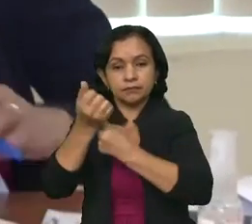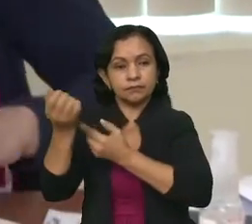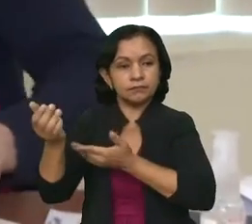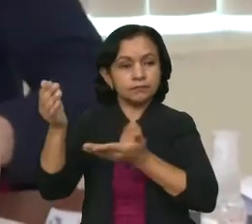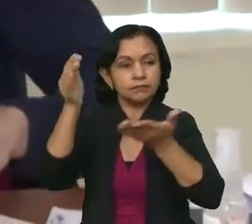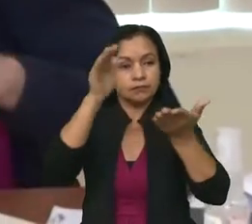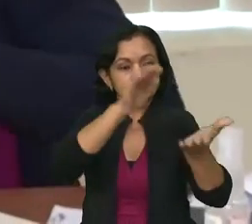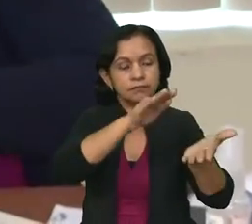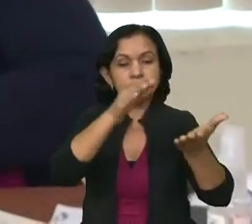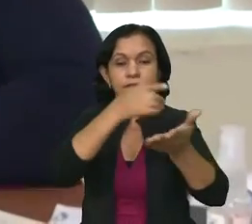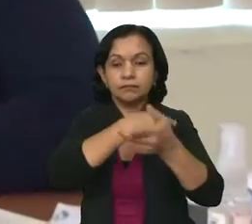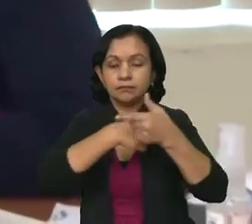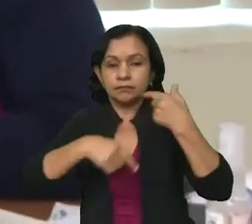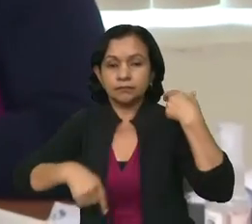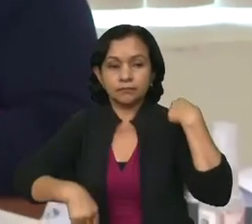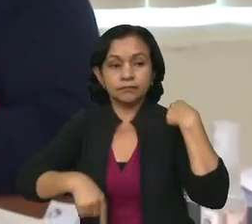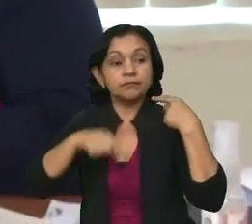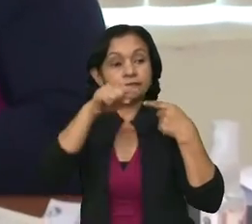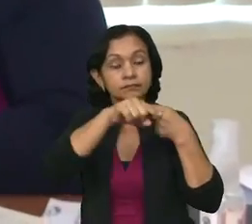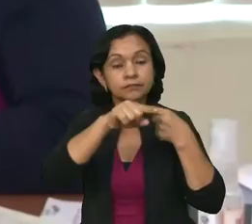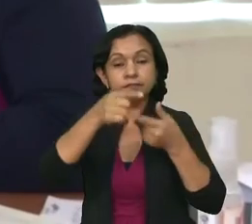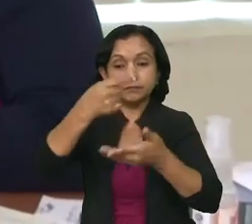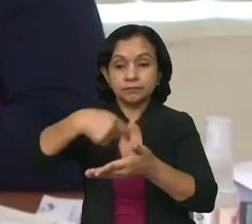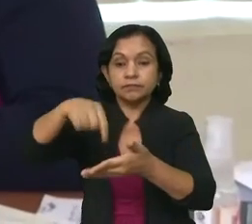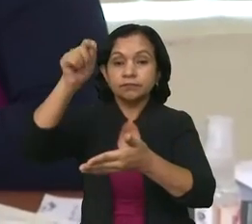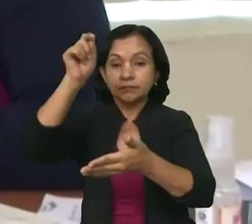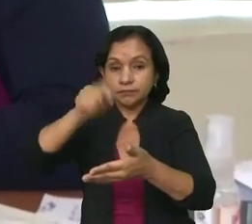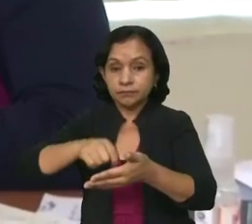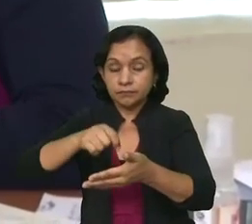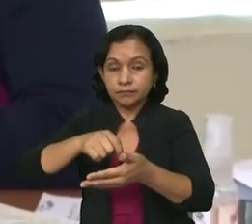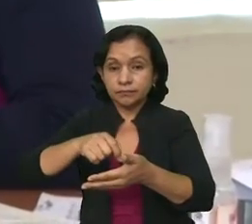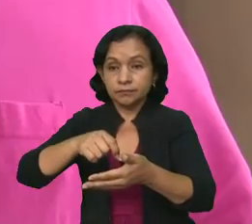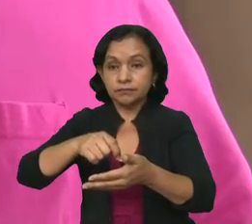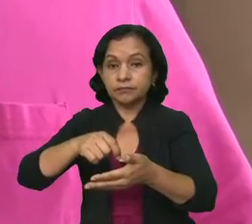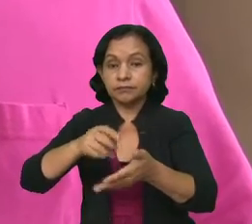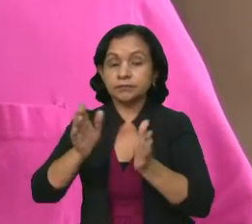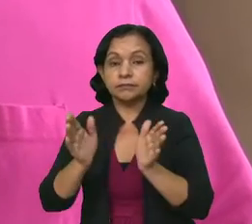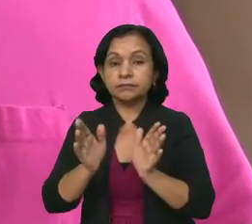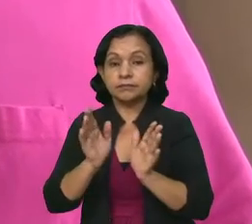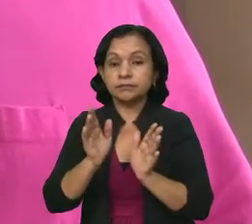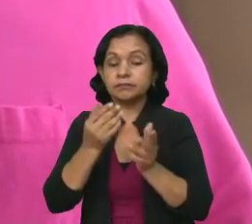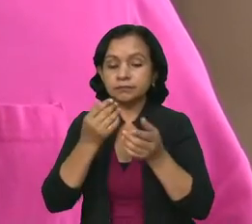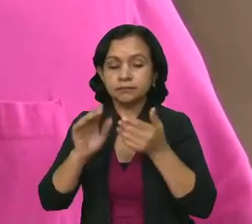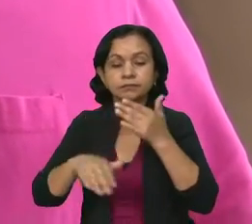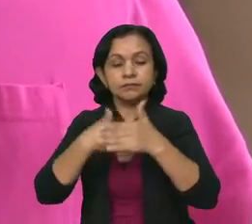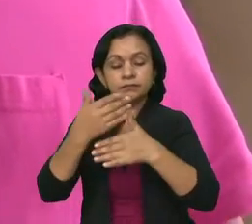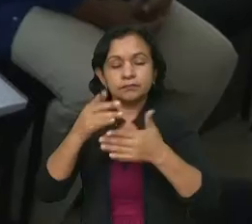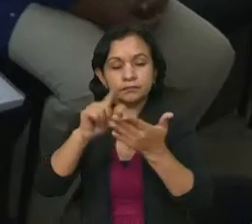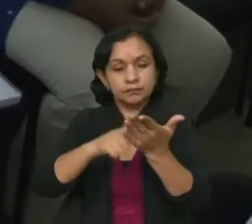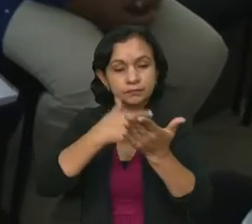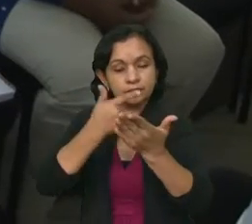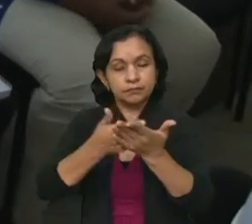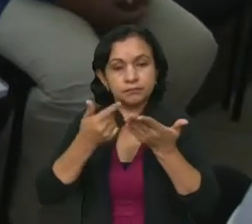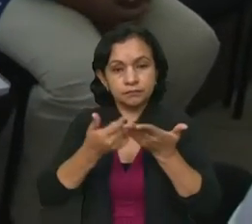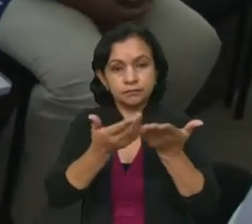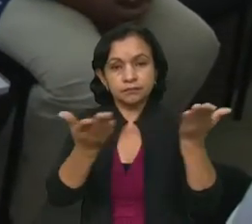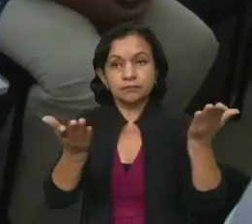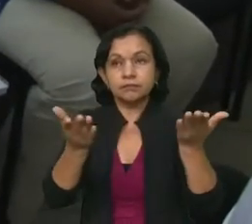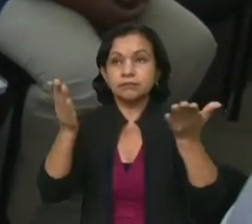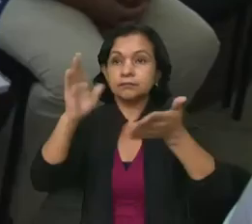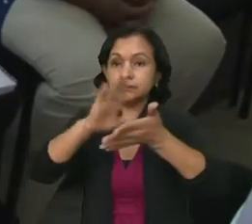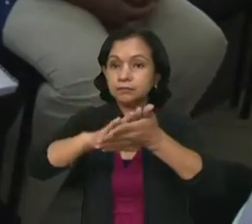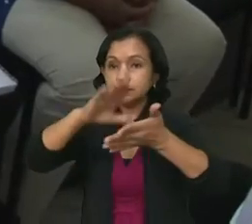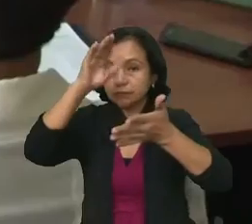al presidente, perdón, para su firma y la correcta publicación en la Gaceta Oficial. Capacitaciones